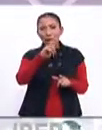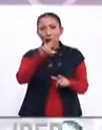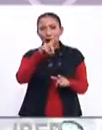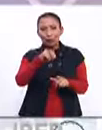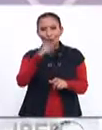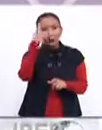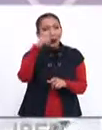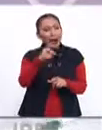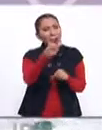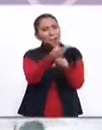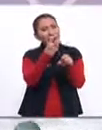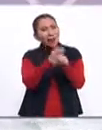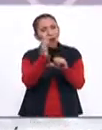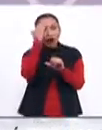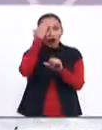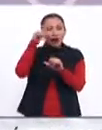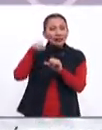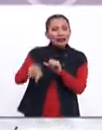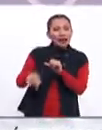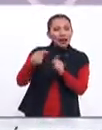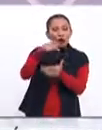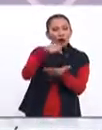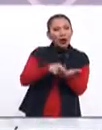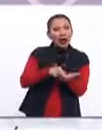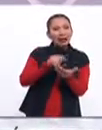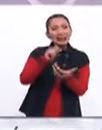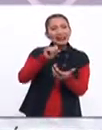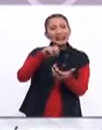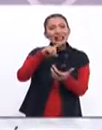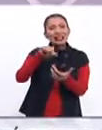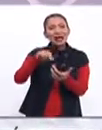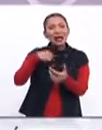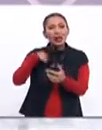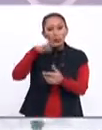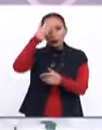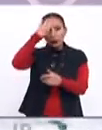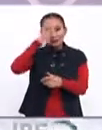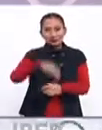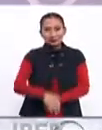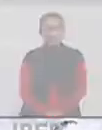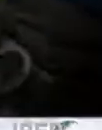para invitarnos a conocer la localidad de Trinidad en Cuba.